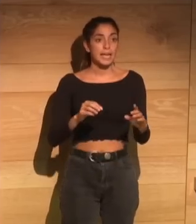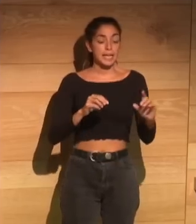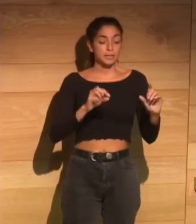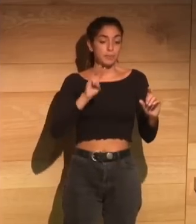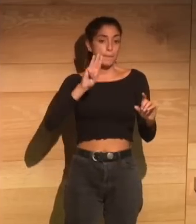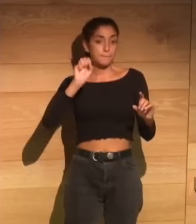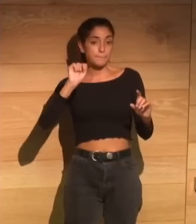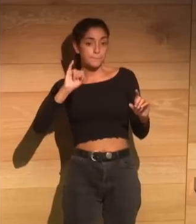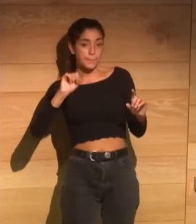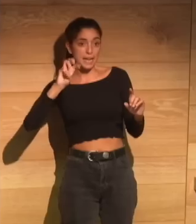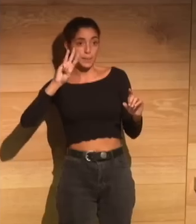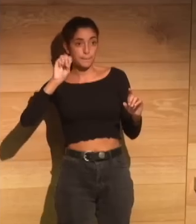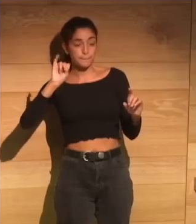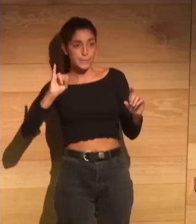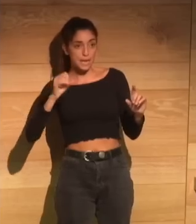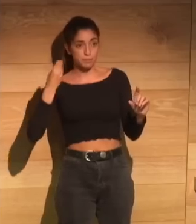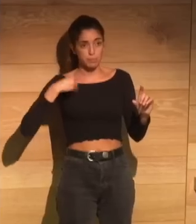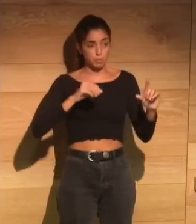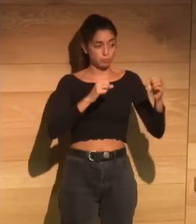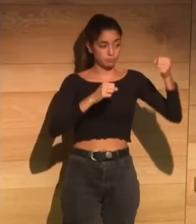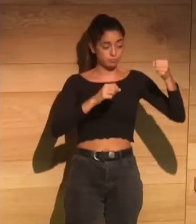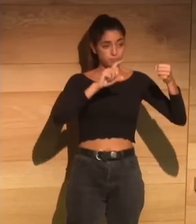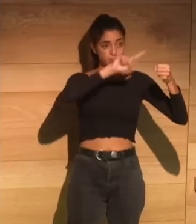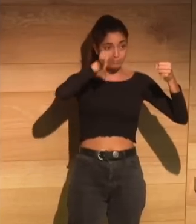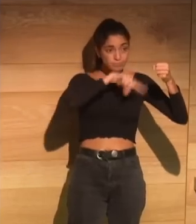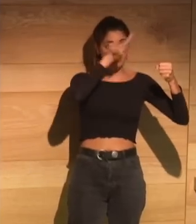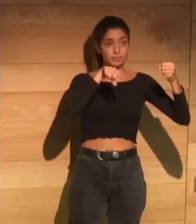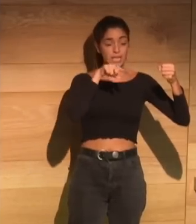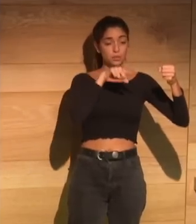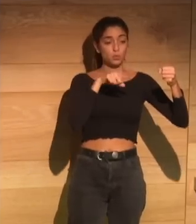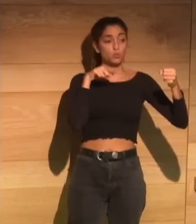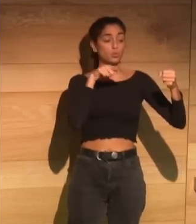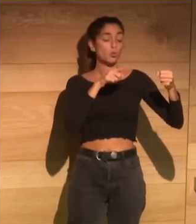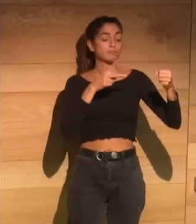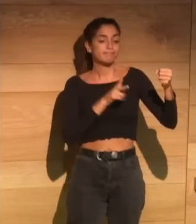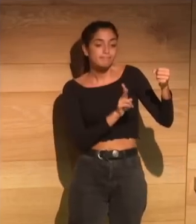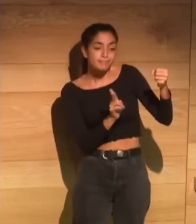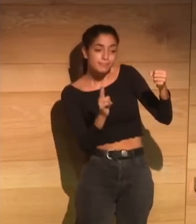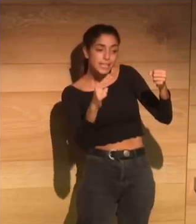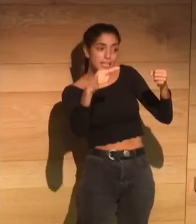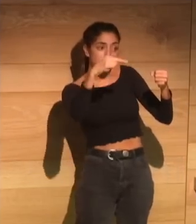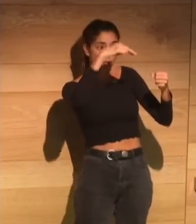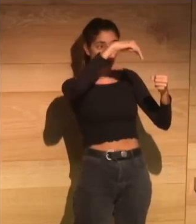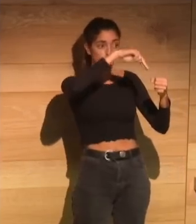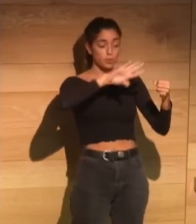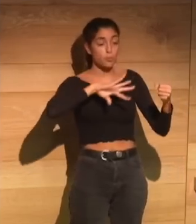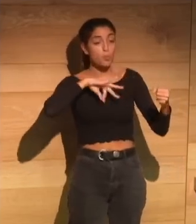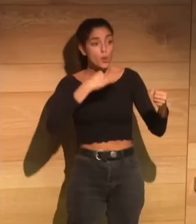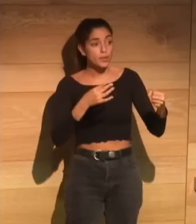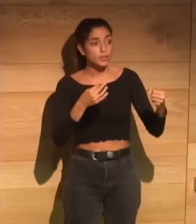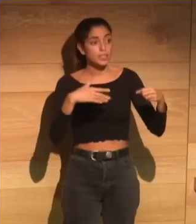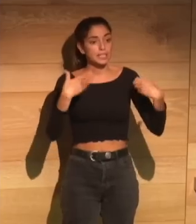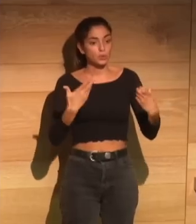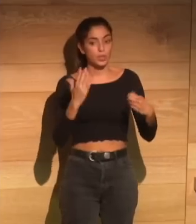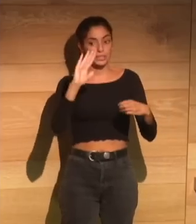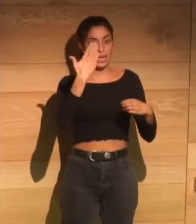este famoso del que nos está hablando Rodrigo. Fenaquistoscopio. Tú te lo podías recortar y te lo podías imprimir, o sea, y te lo podías colocar delante del espejo. Incluso